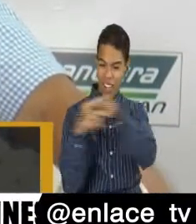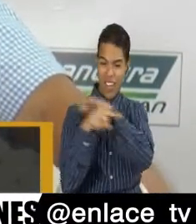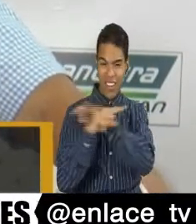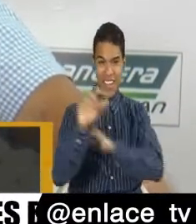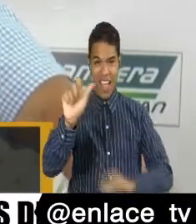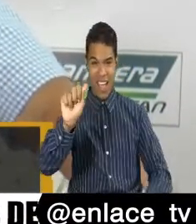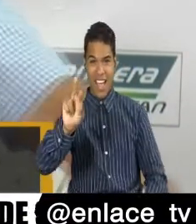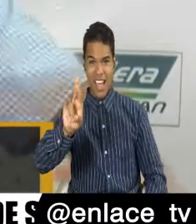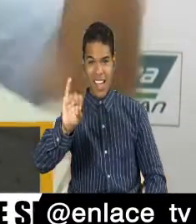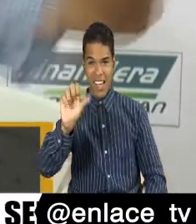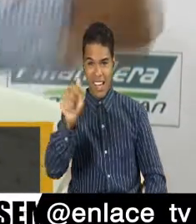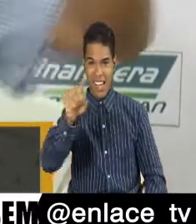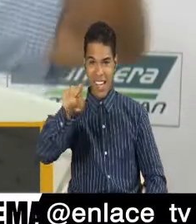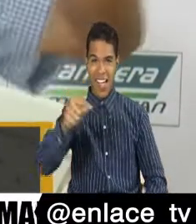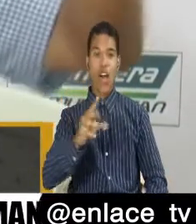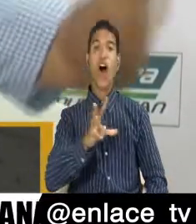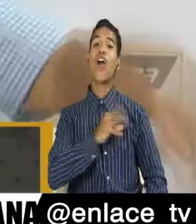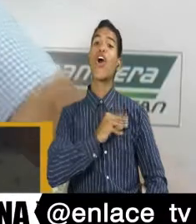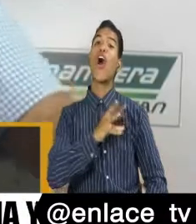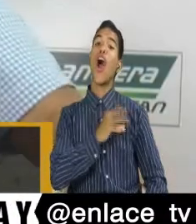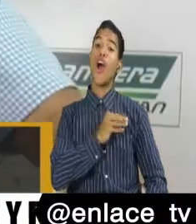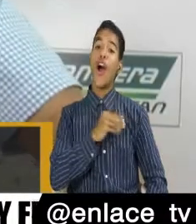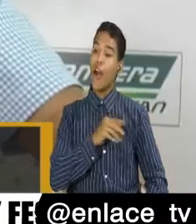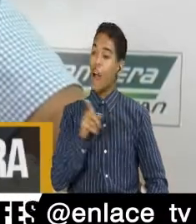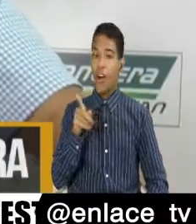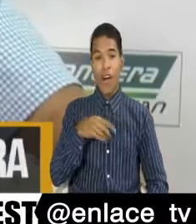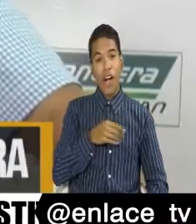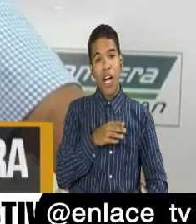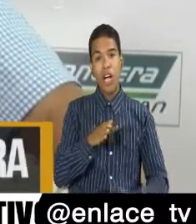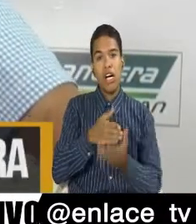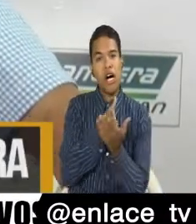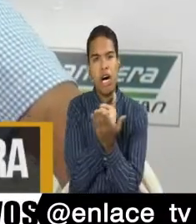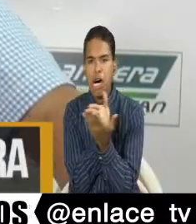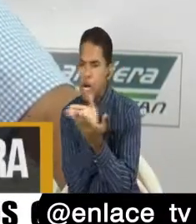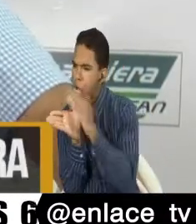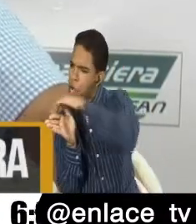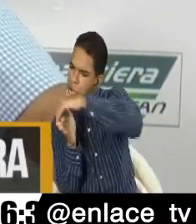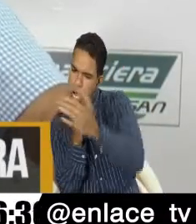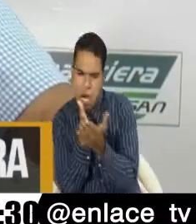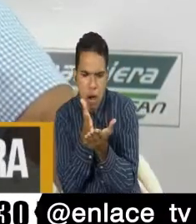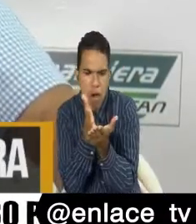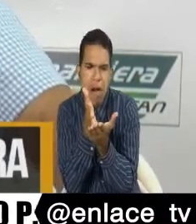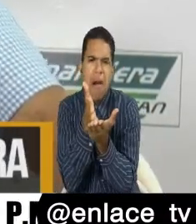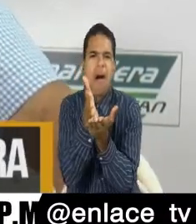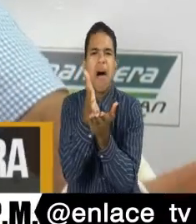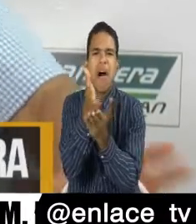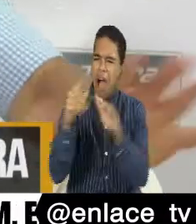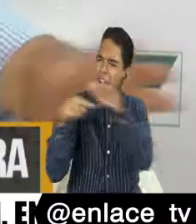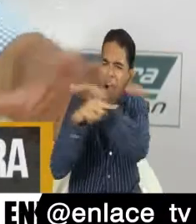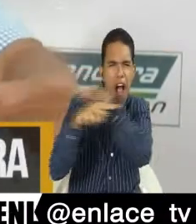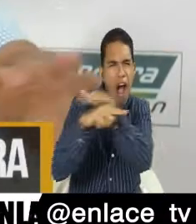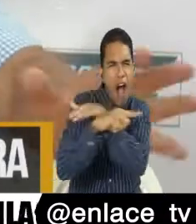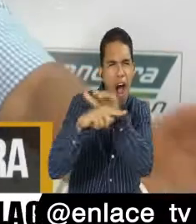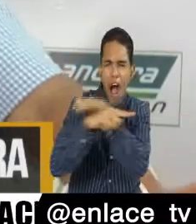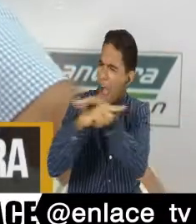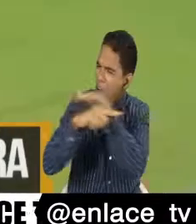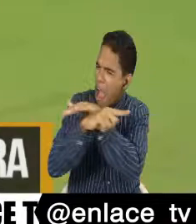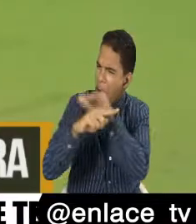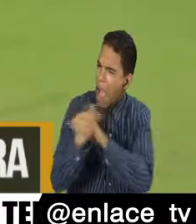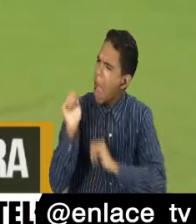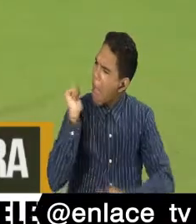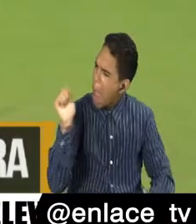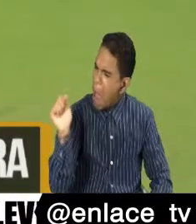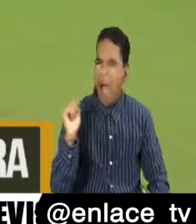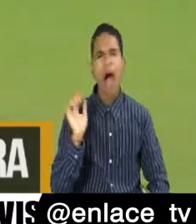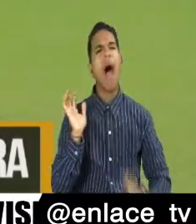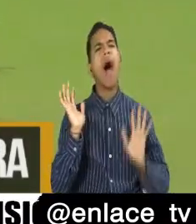contento porque volví, tomó la ruta goleadora del semestre anterior. Seguramente creo que poquitos jugadores ya llevan dos